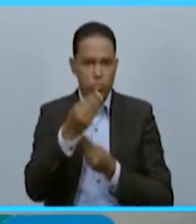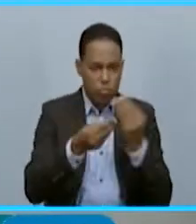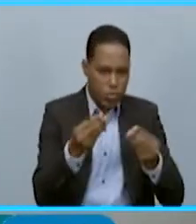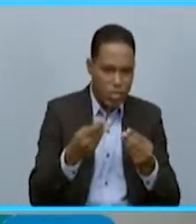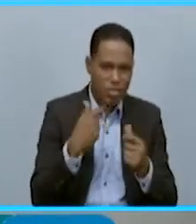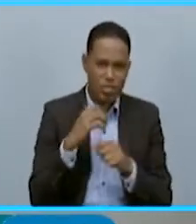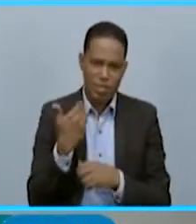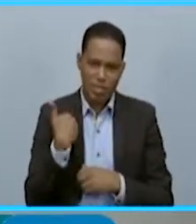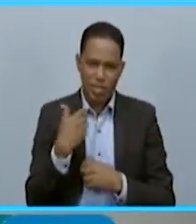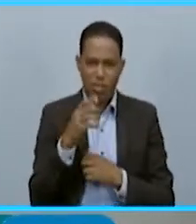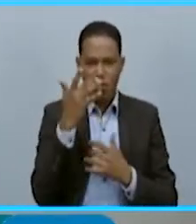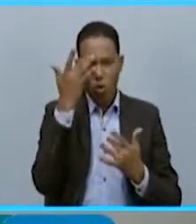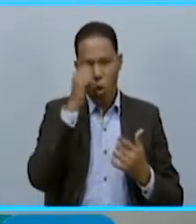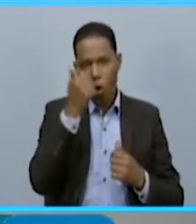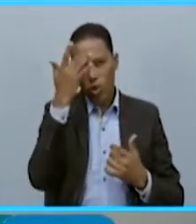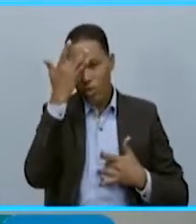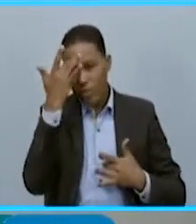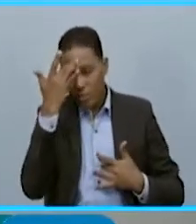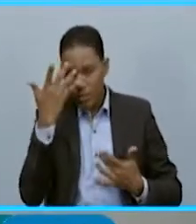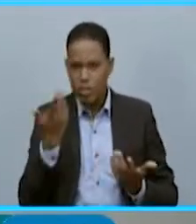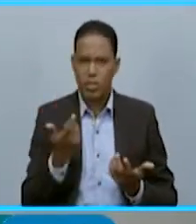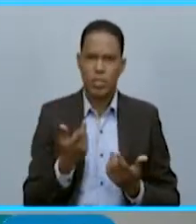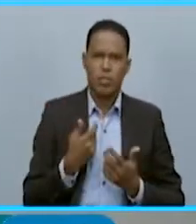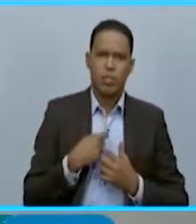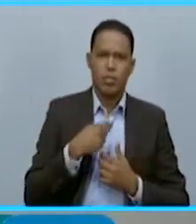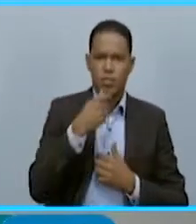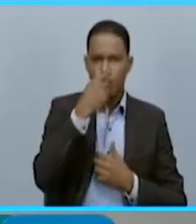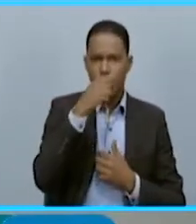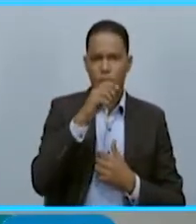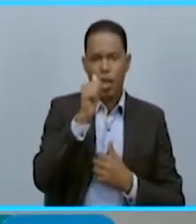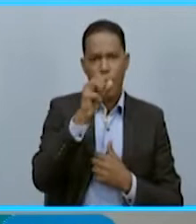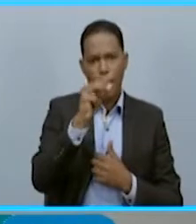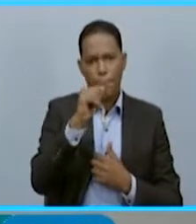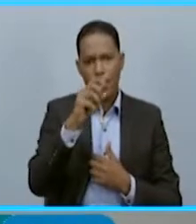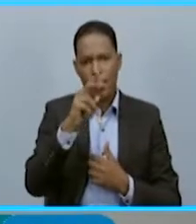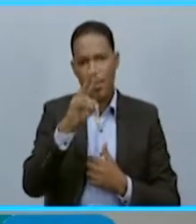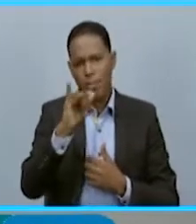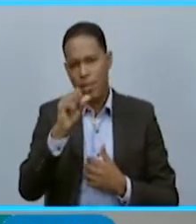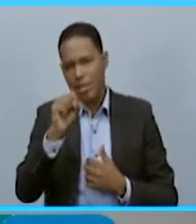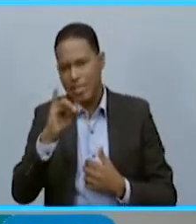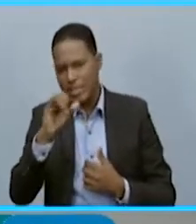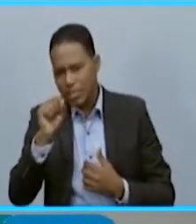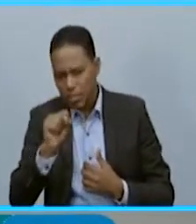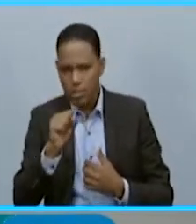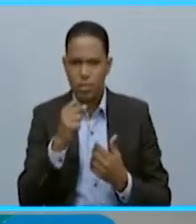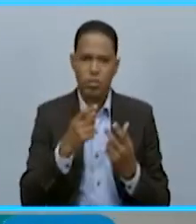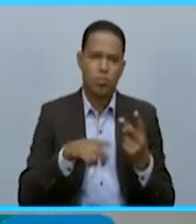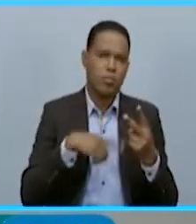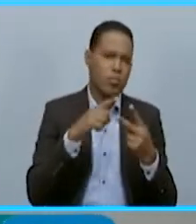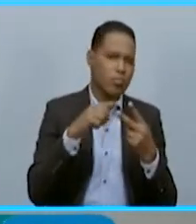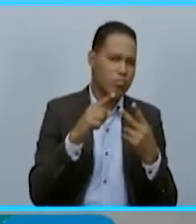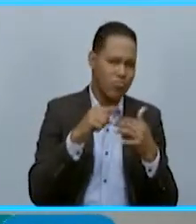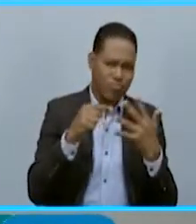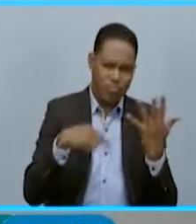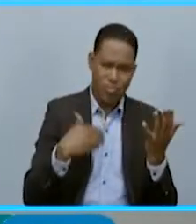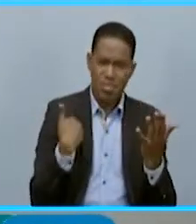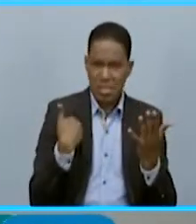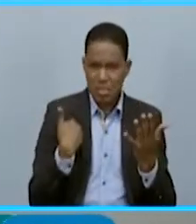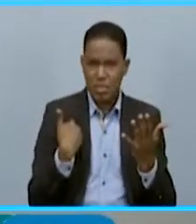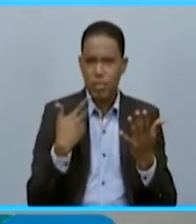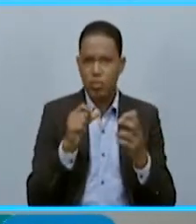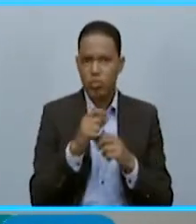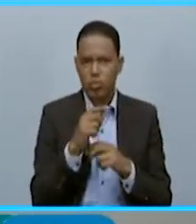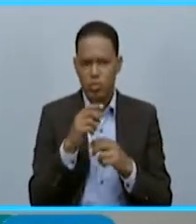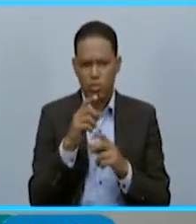beneficio aguda con fuerte infección de orina tiene amebiasis intestinal y la sospecha clínica fue la el componente